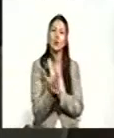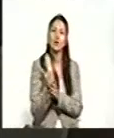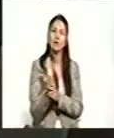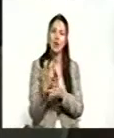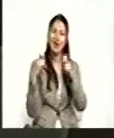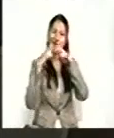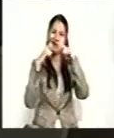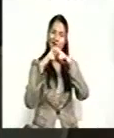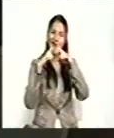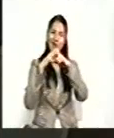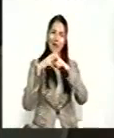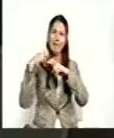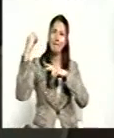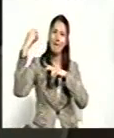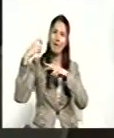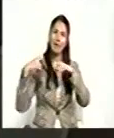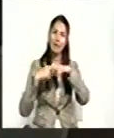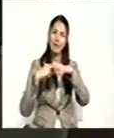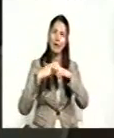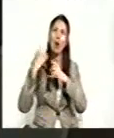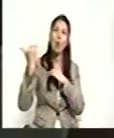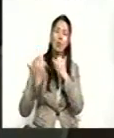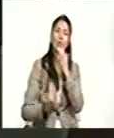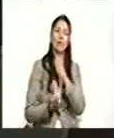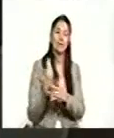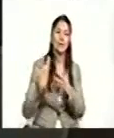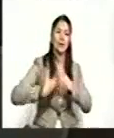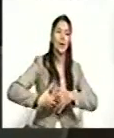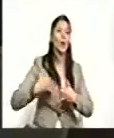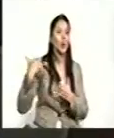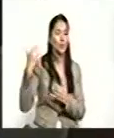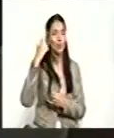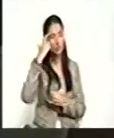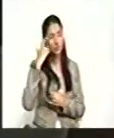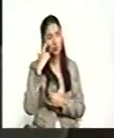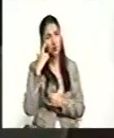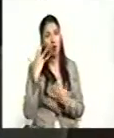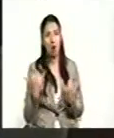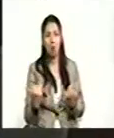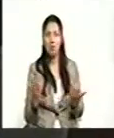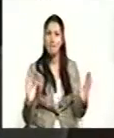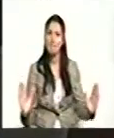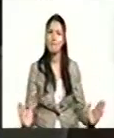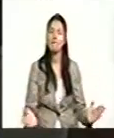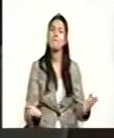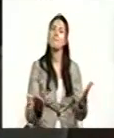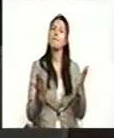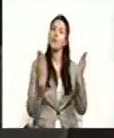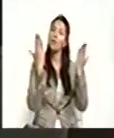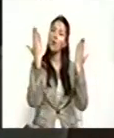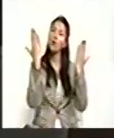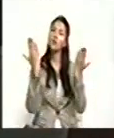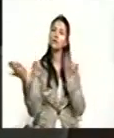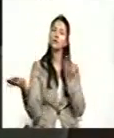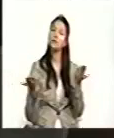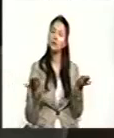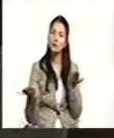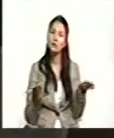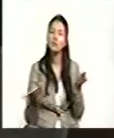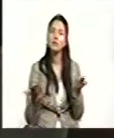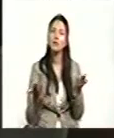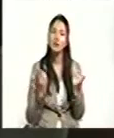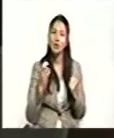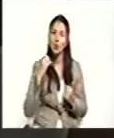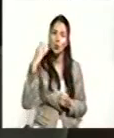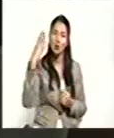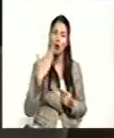energía eléctrica que ha prestado ha mejorado sustancialmente en lo relación con lo